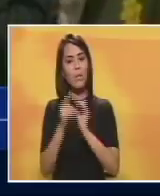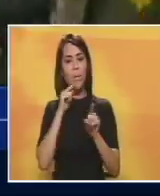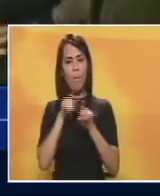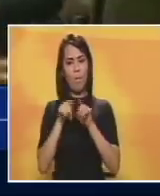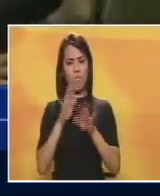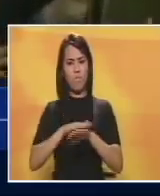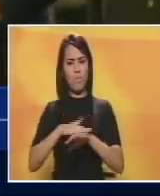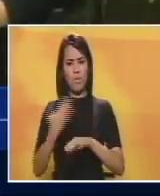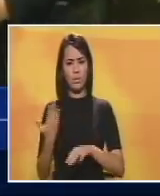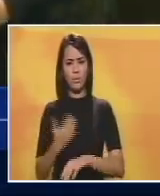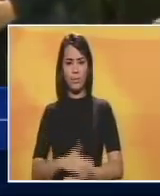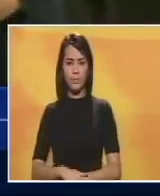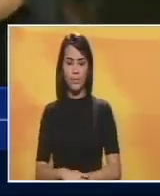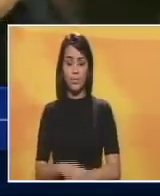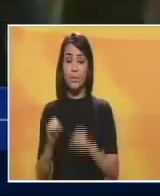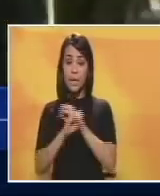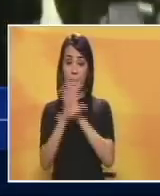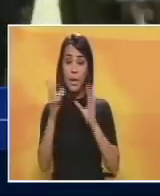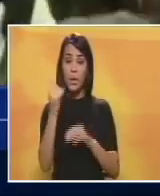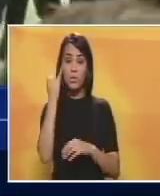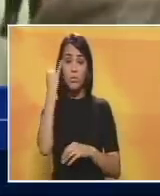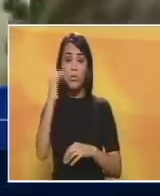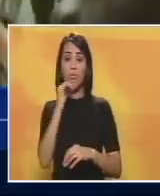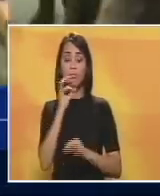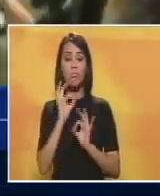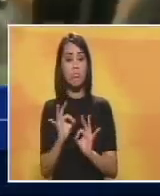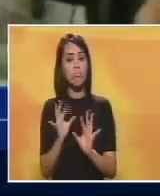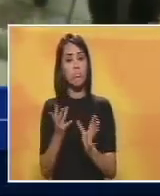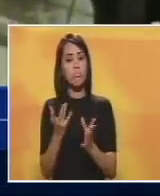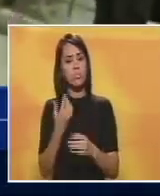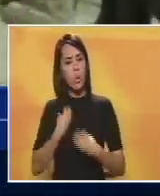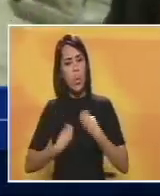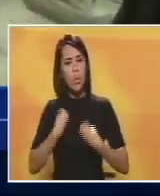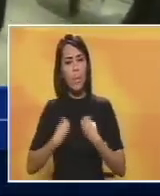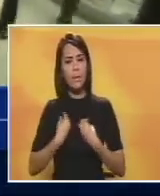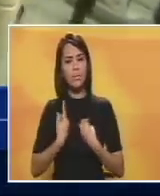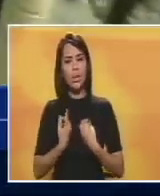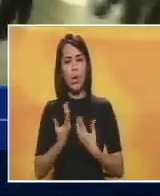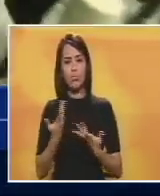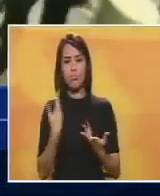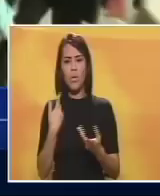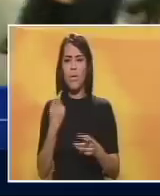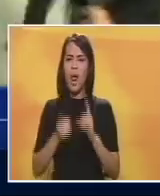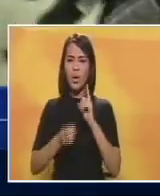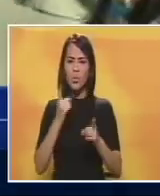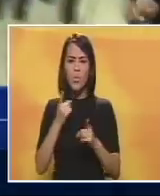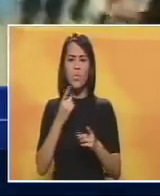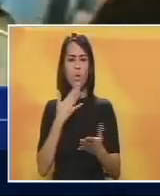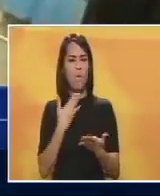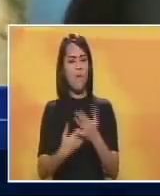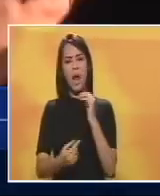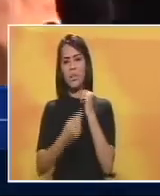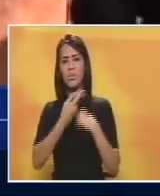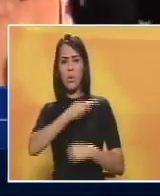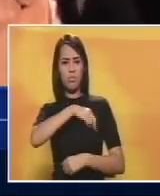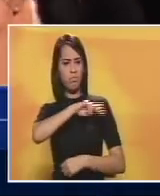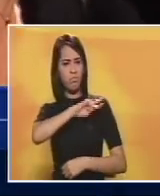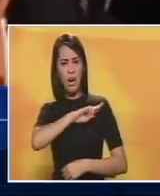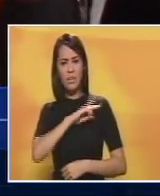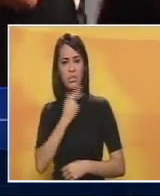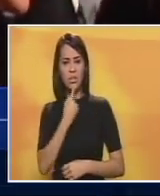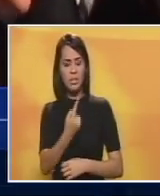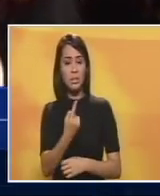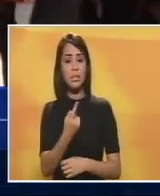comentarios. Explicó que su opinión está relacionada únicamente con su preocupación sobre falsos testimonios que esperan no diluyan la importancia